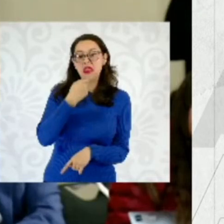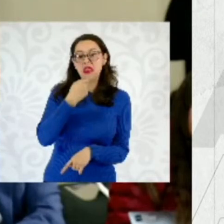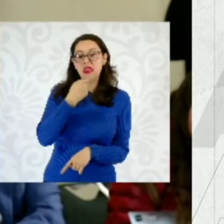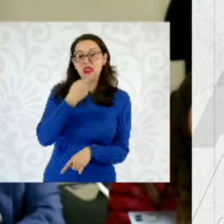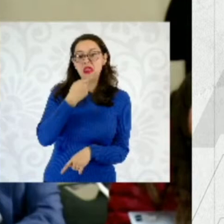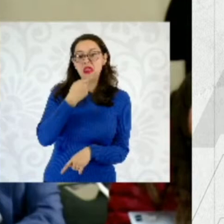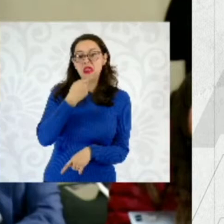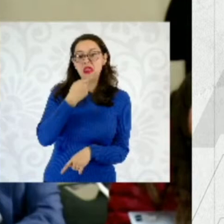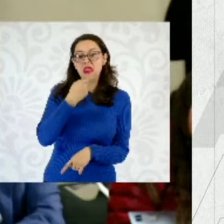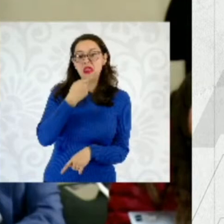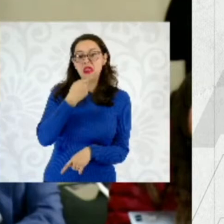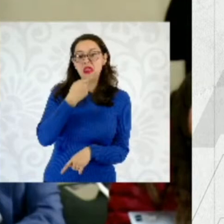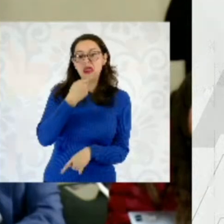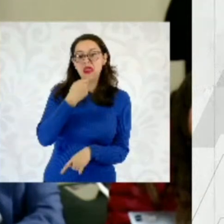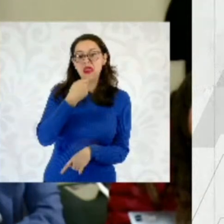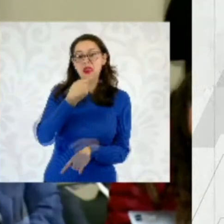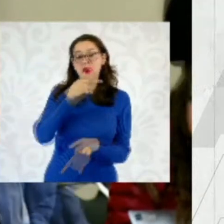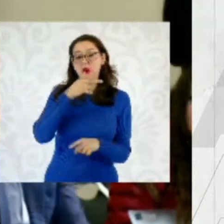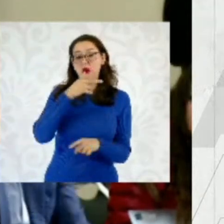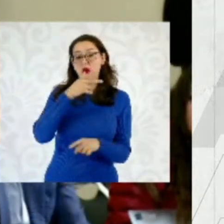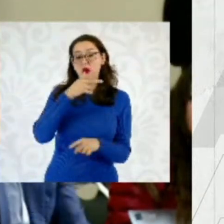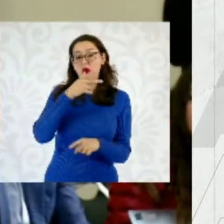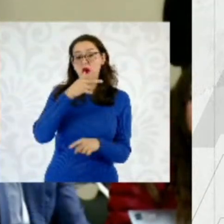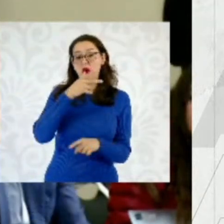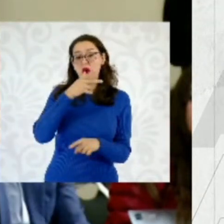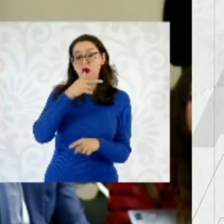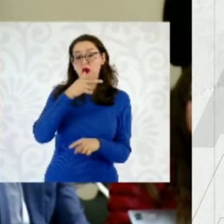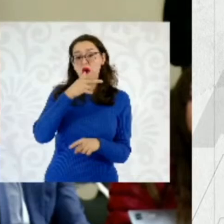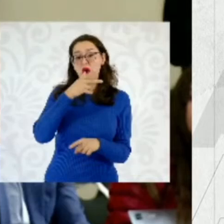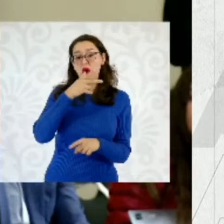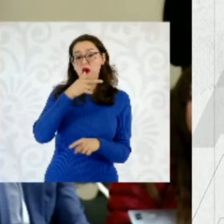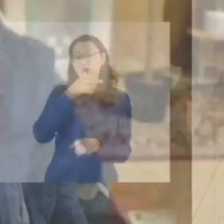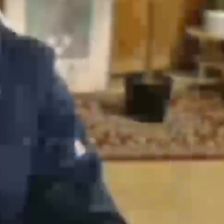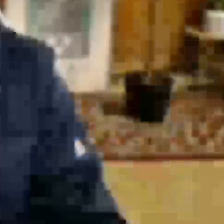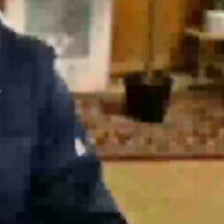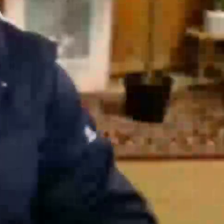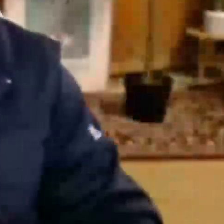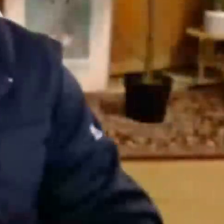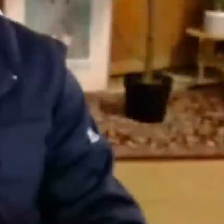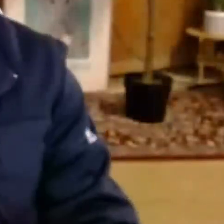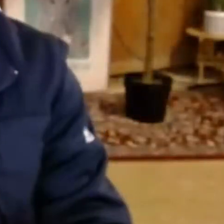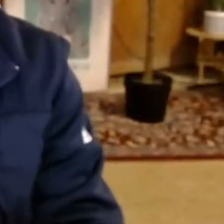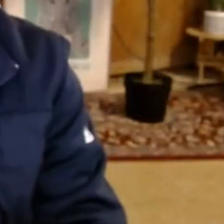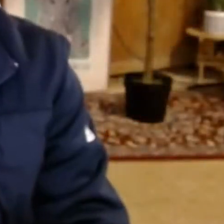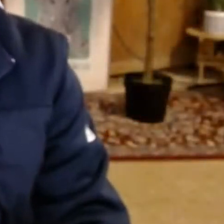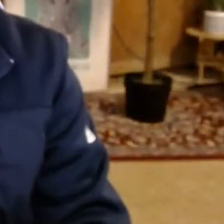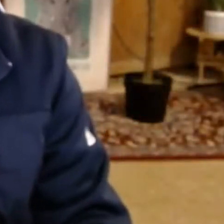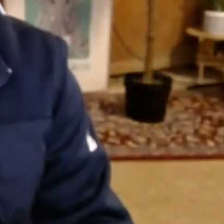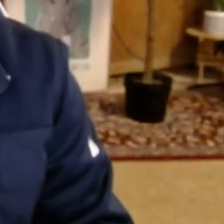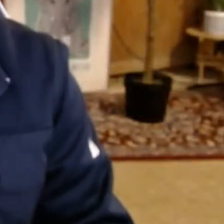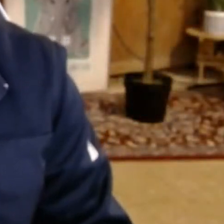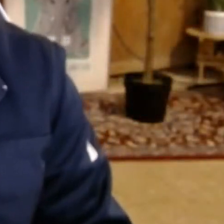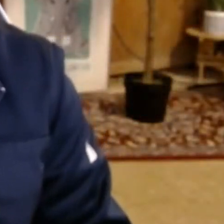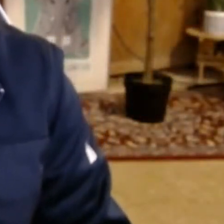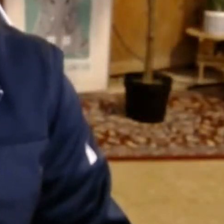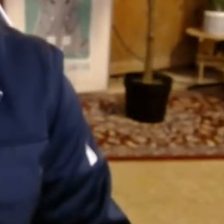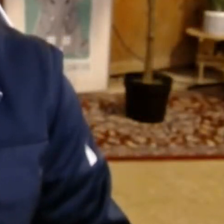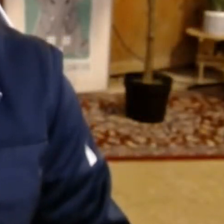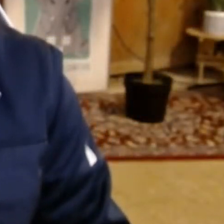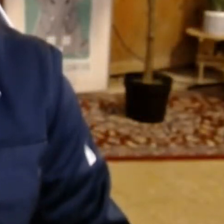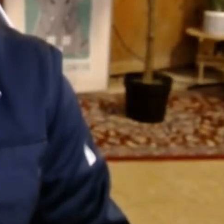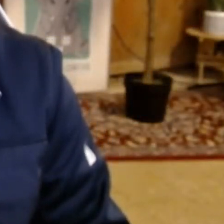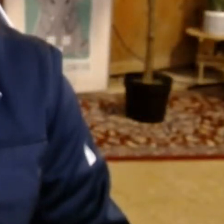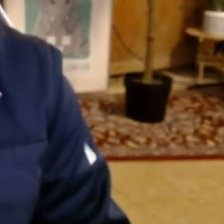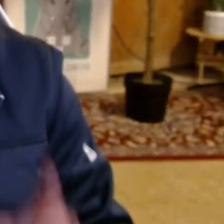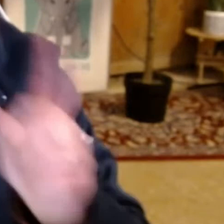y ¿sabe qué? Antinatura. Antinatura. Veamos y escuchemos. Esta es la participación completa de mi compañero y